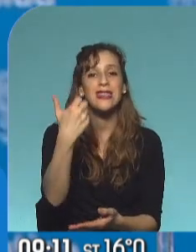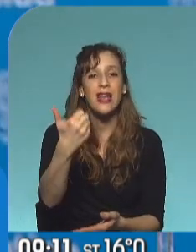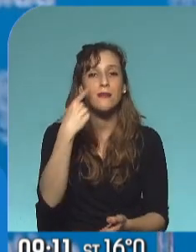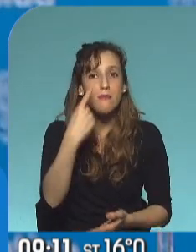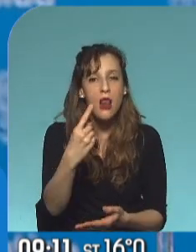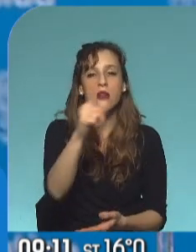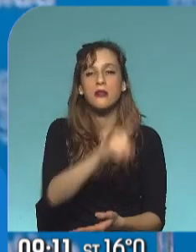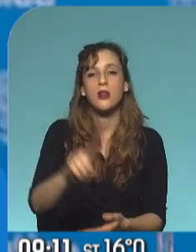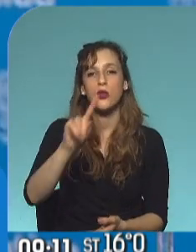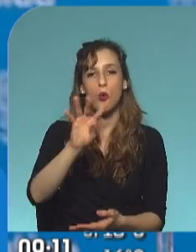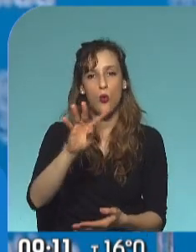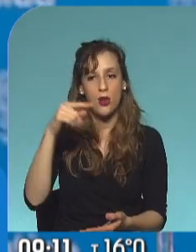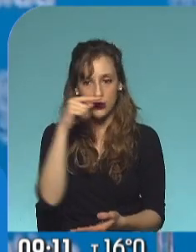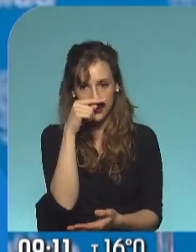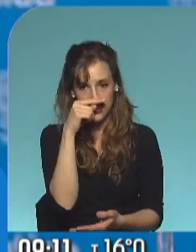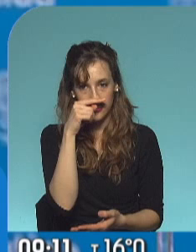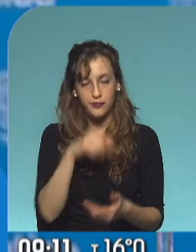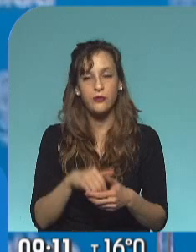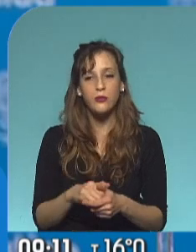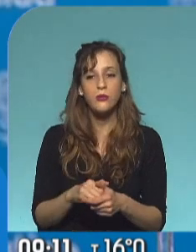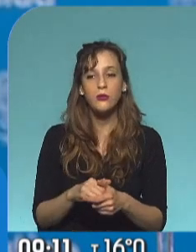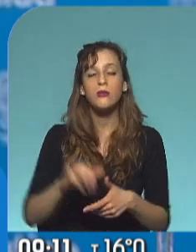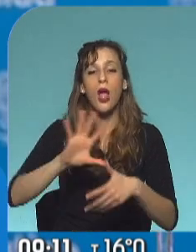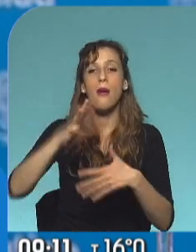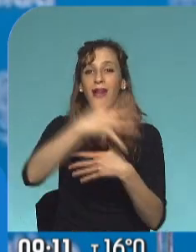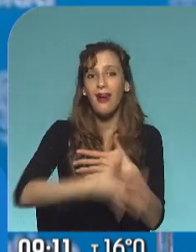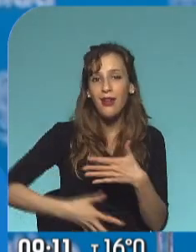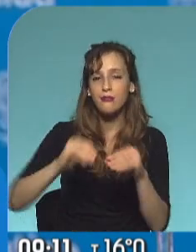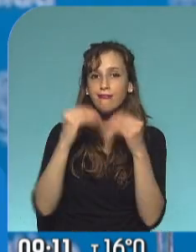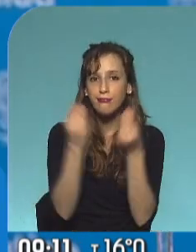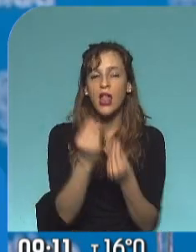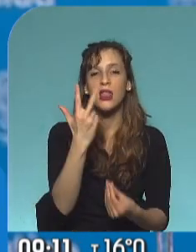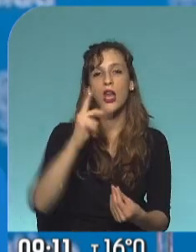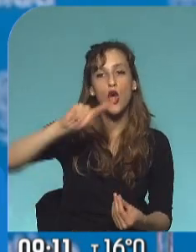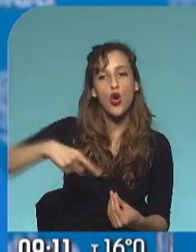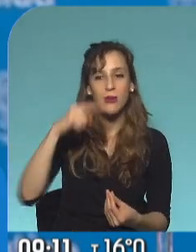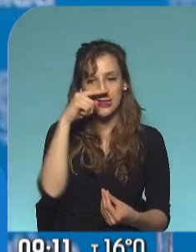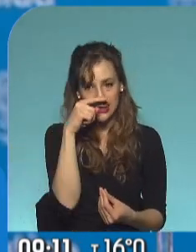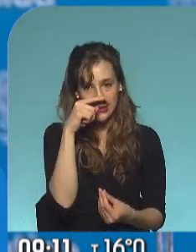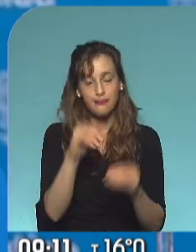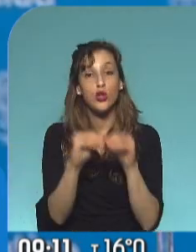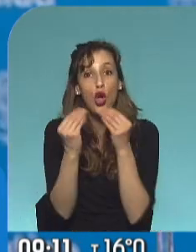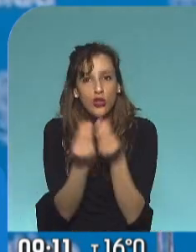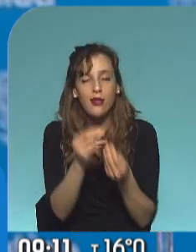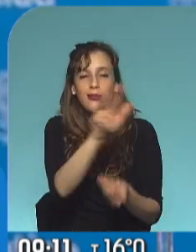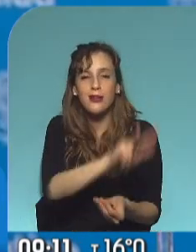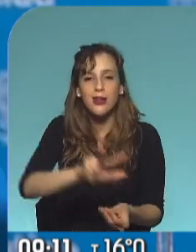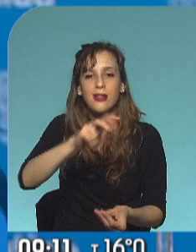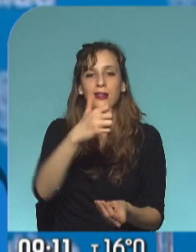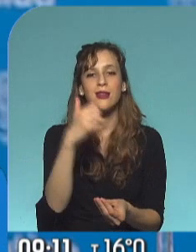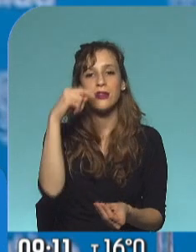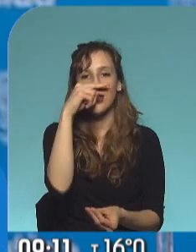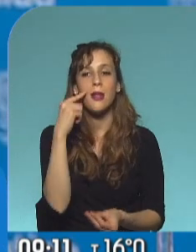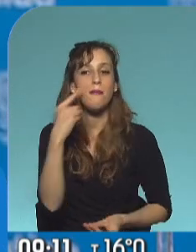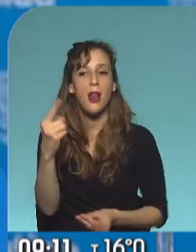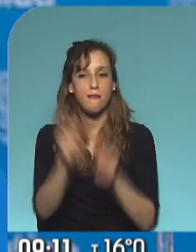147 la tasa de letalidad a nivel americano es de 37 con 367 mil personas